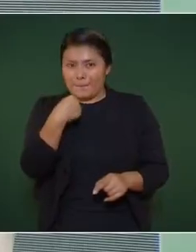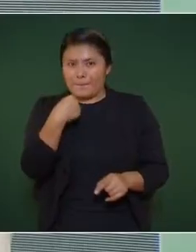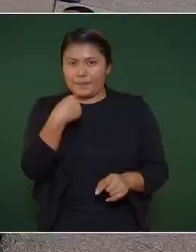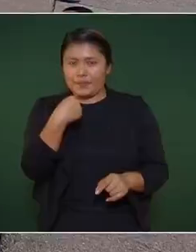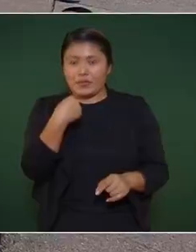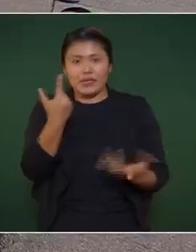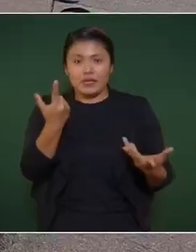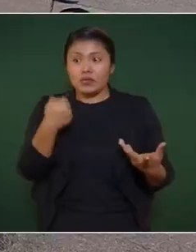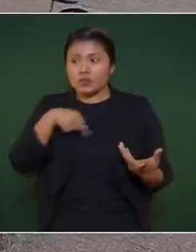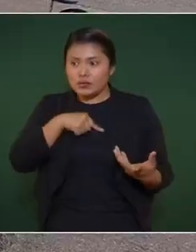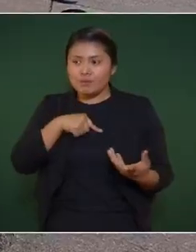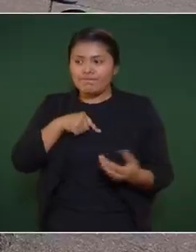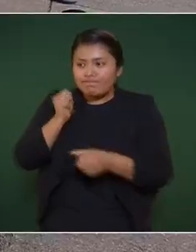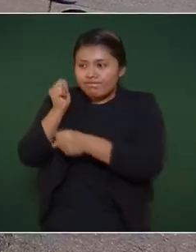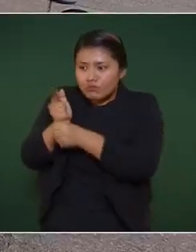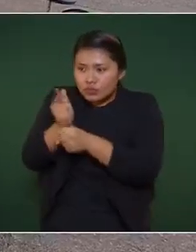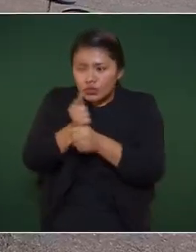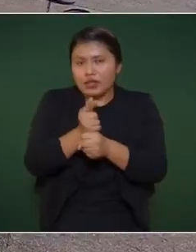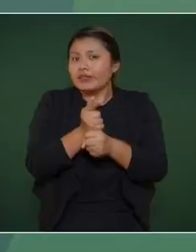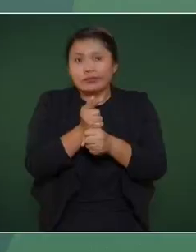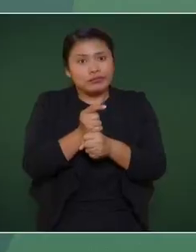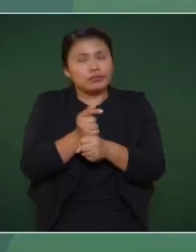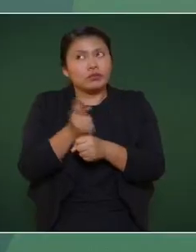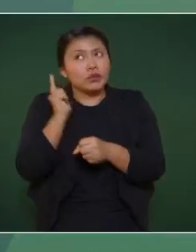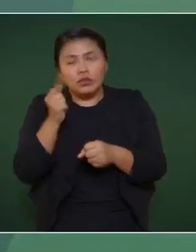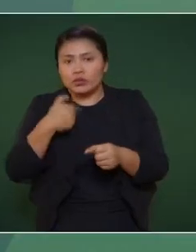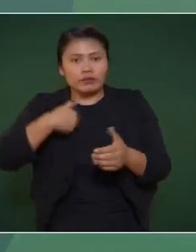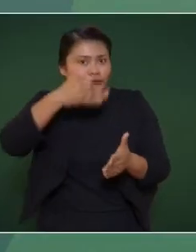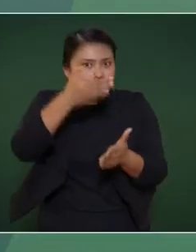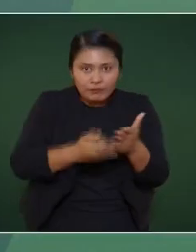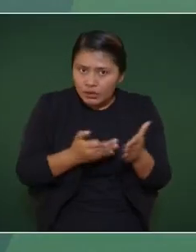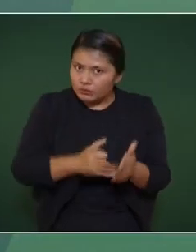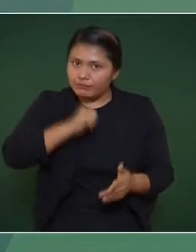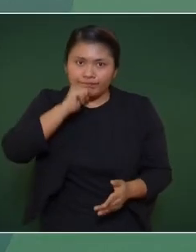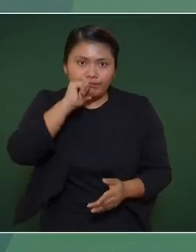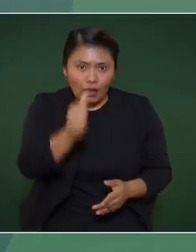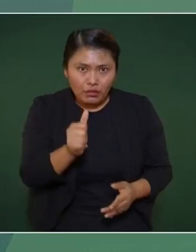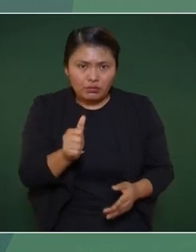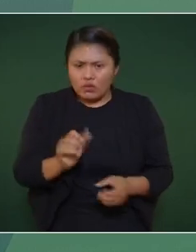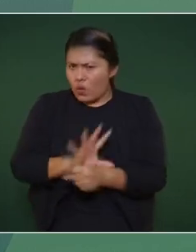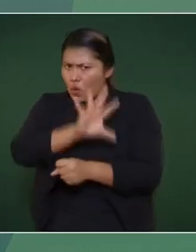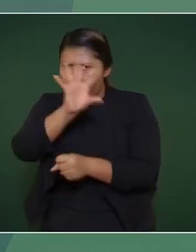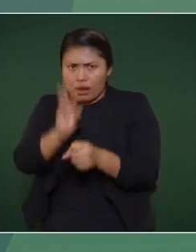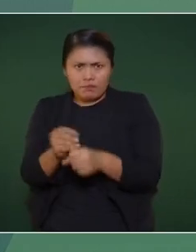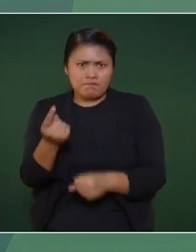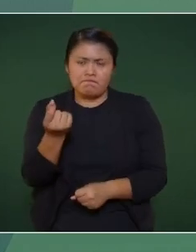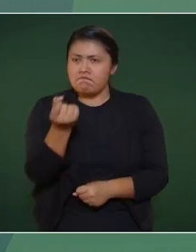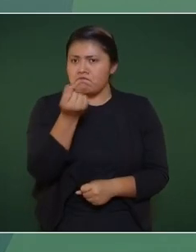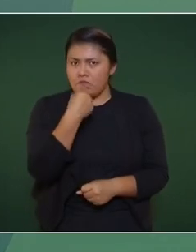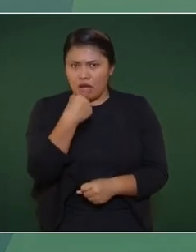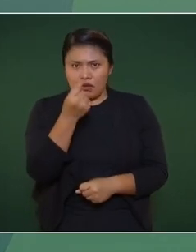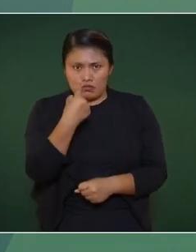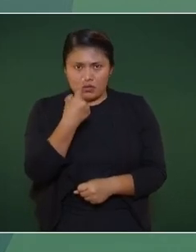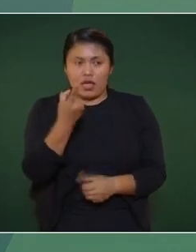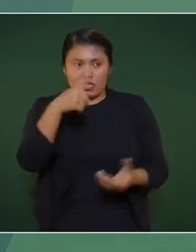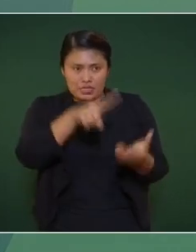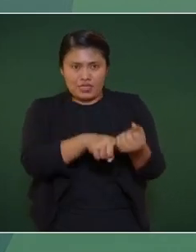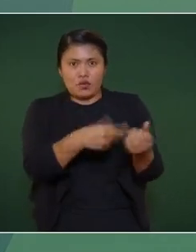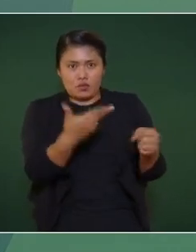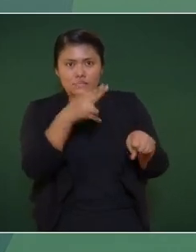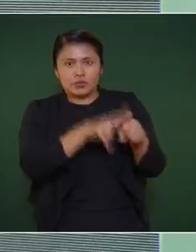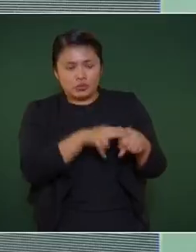que no falten los medicamentos, todos los medicamentos que se necesiten, no